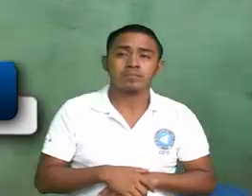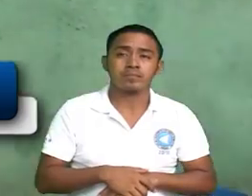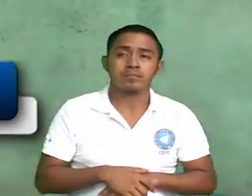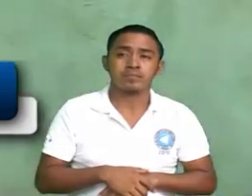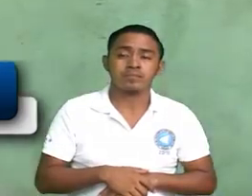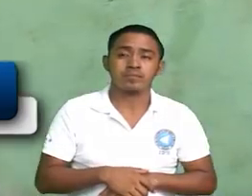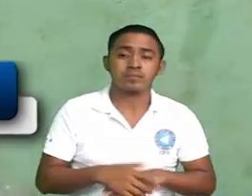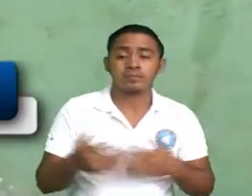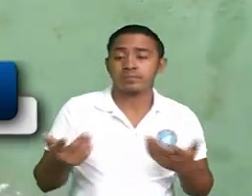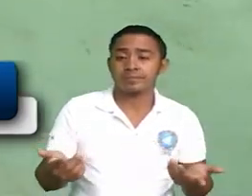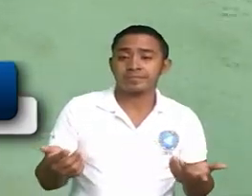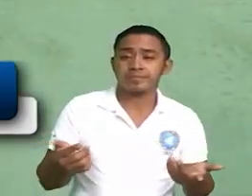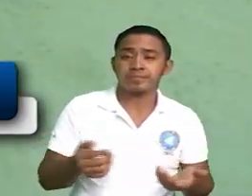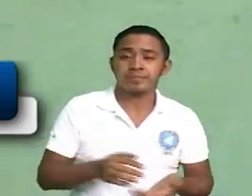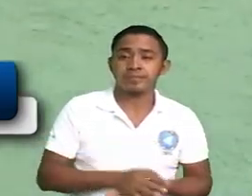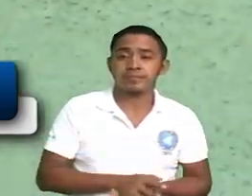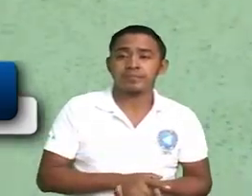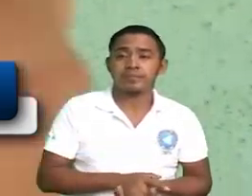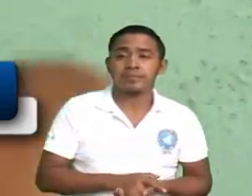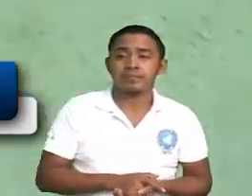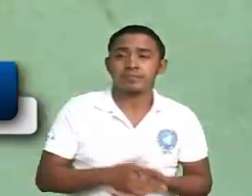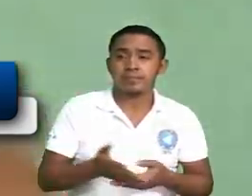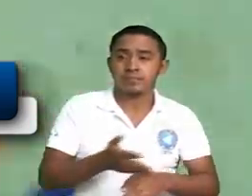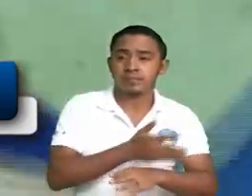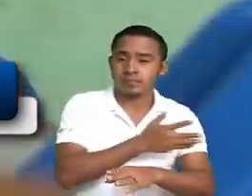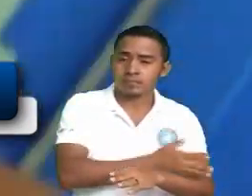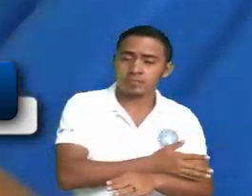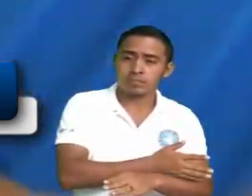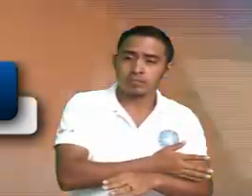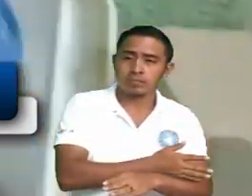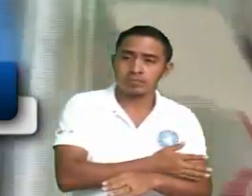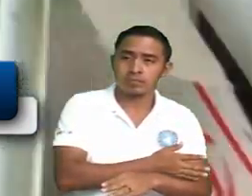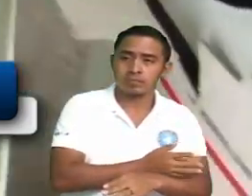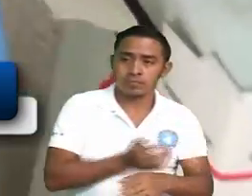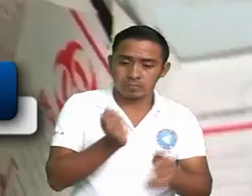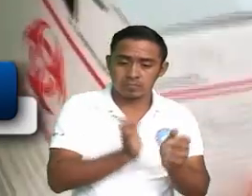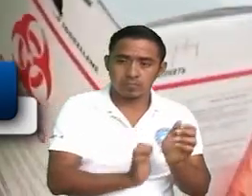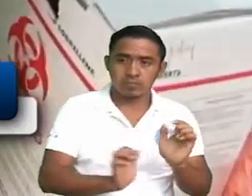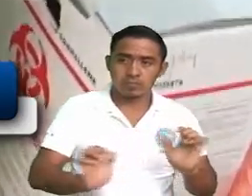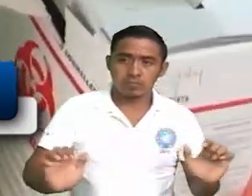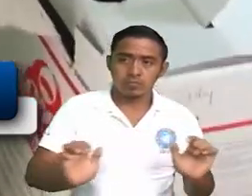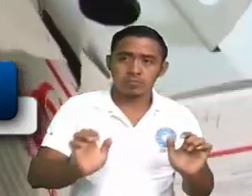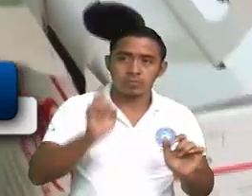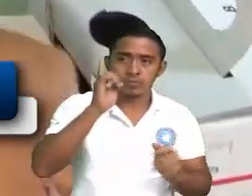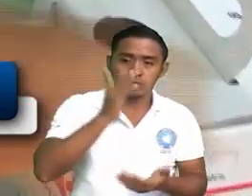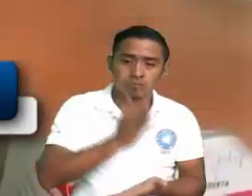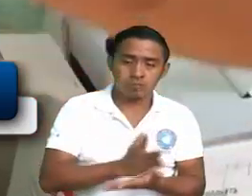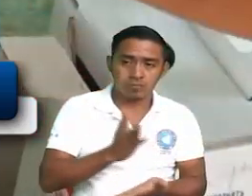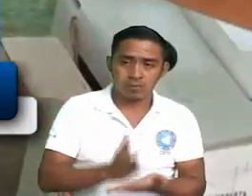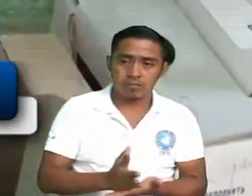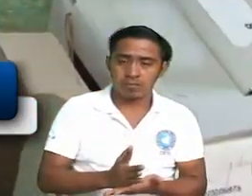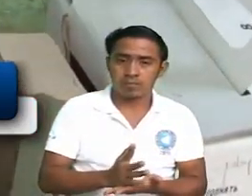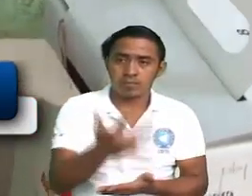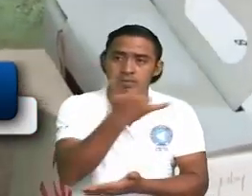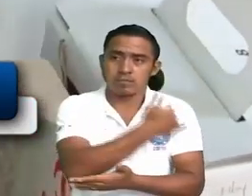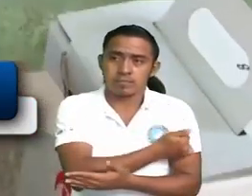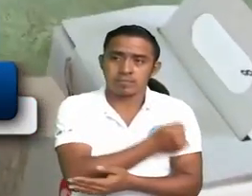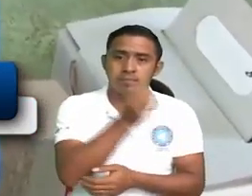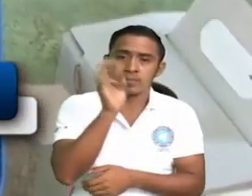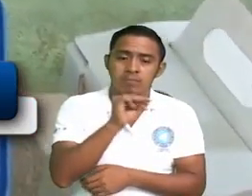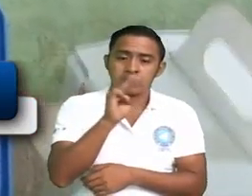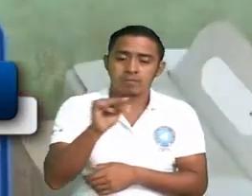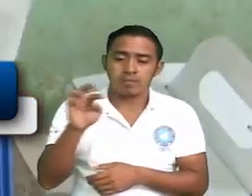en este caso nosotros, ¿verdad? Anteriormente, como cuando fuimos niños, solamente había una dosis de la